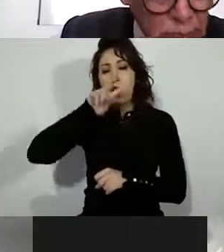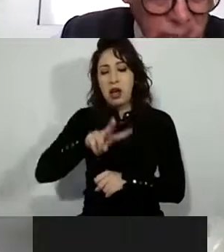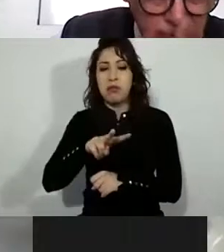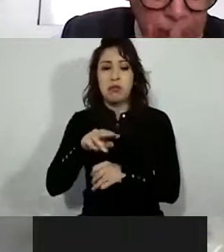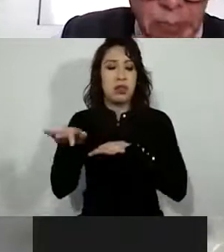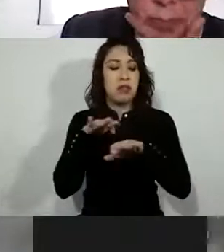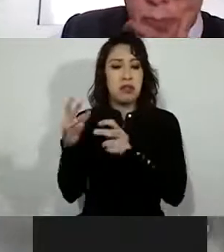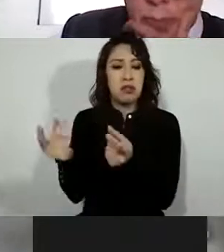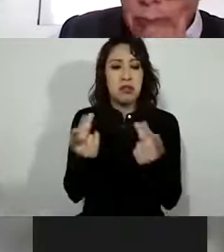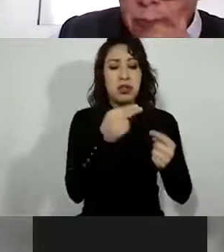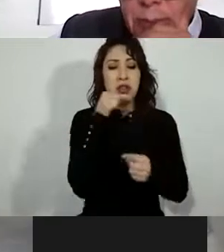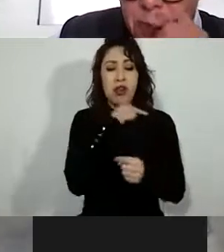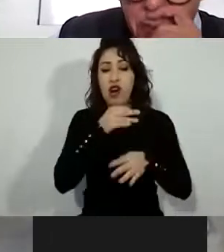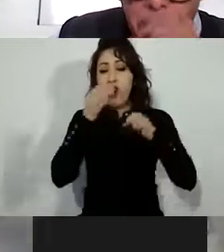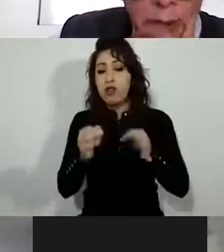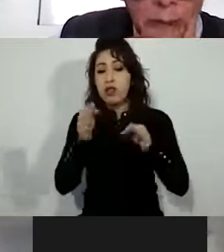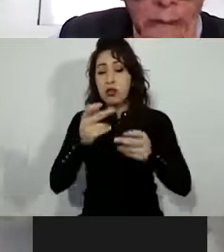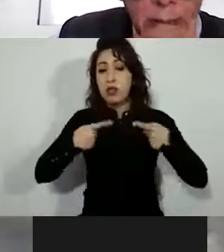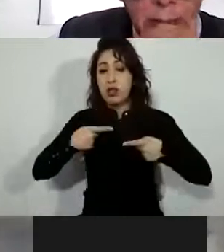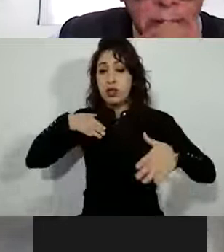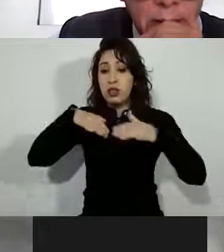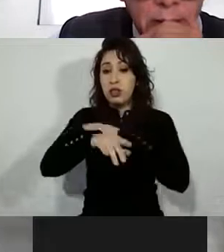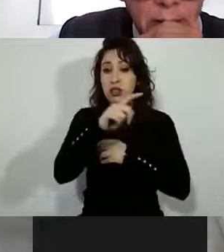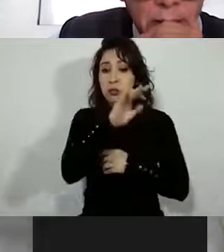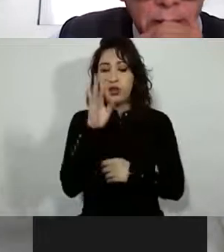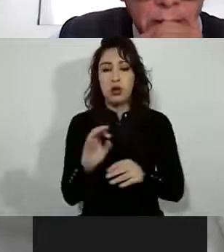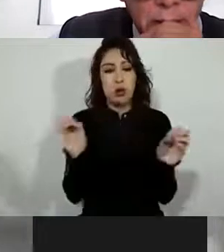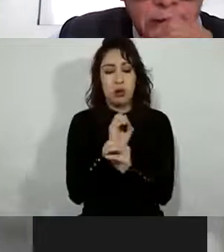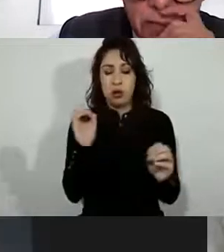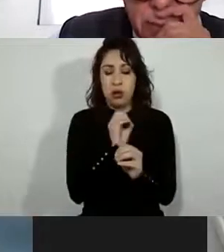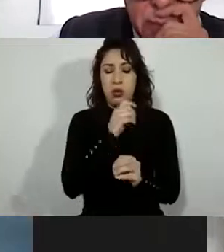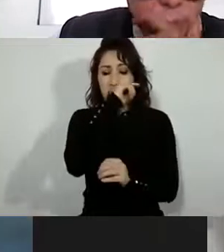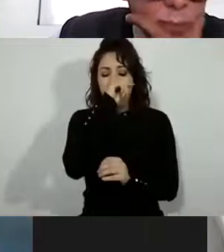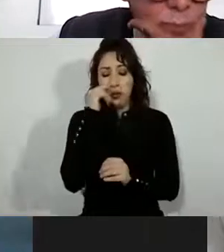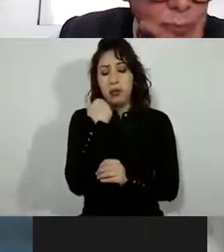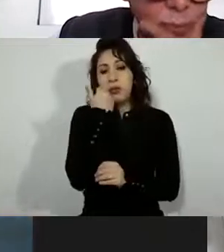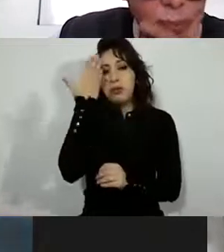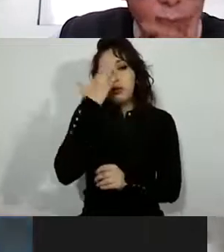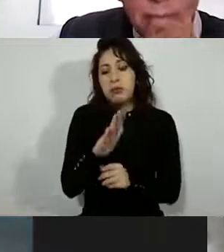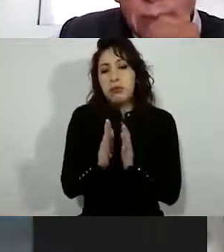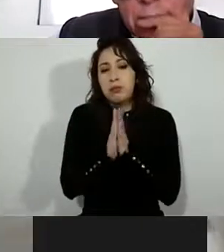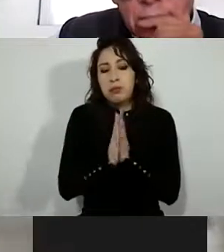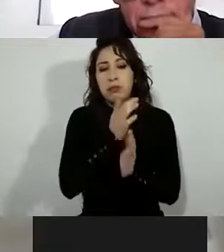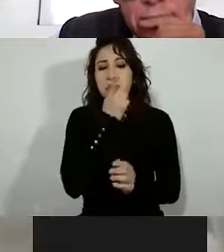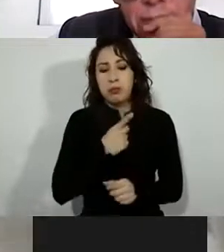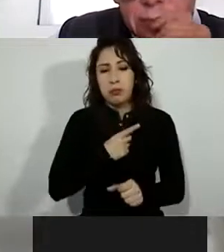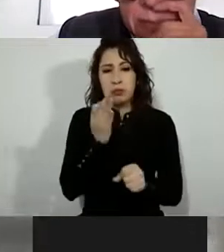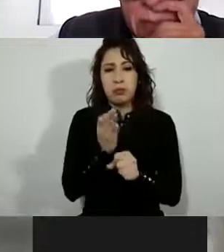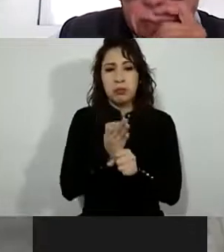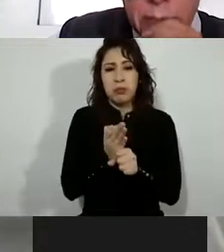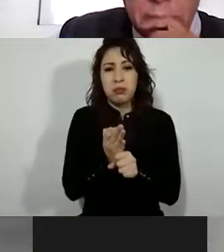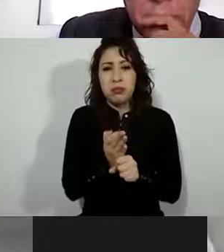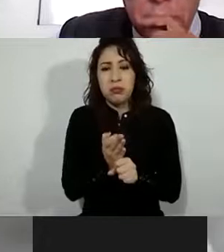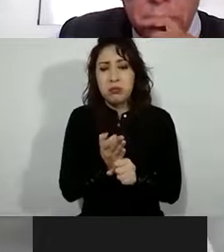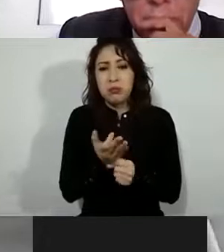no han sido utilizadas como debería de ser, sí nos gustaría saber en qué se va a destinar, o si sabe usted